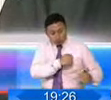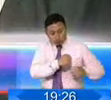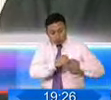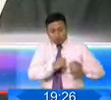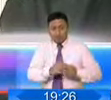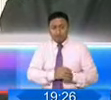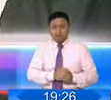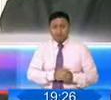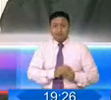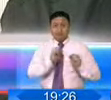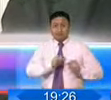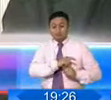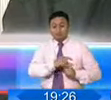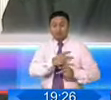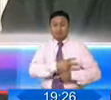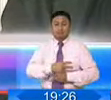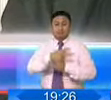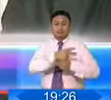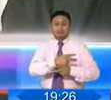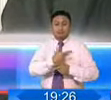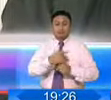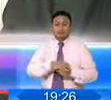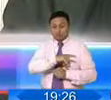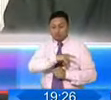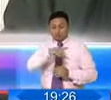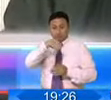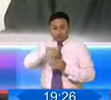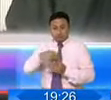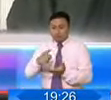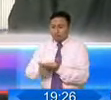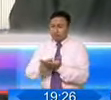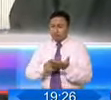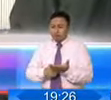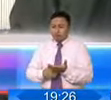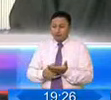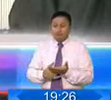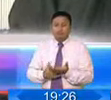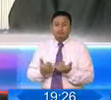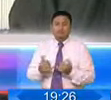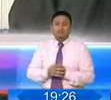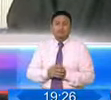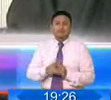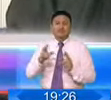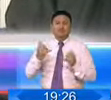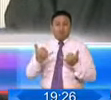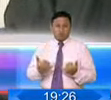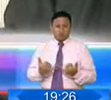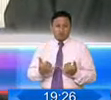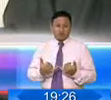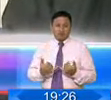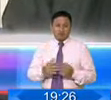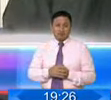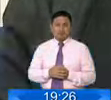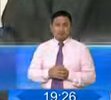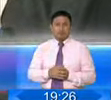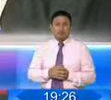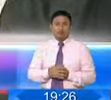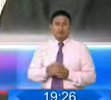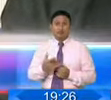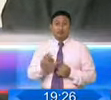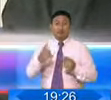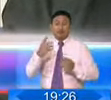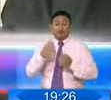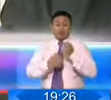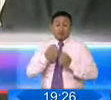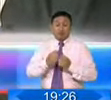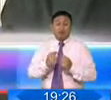y permitir que el Consejo debata. Además, en una situación como la actual, en la que está dura y